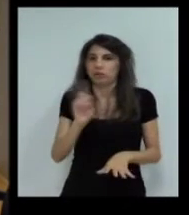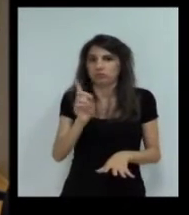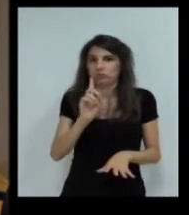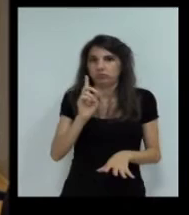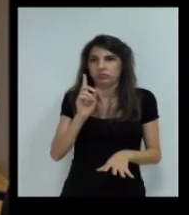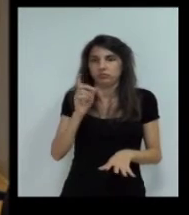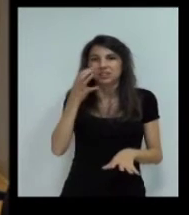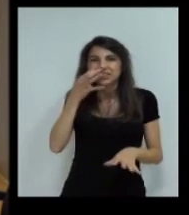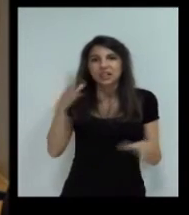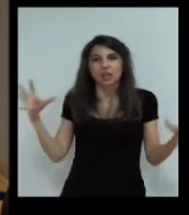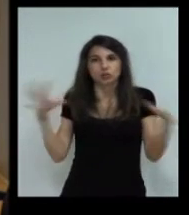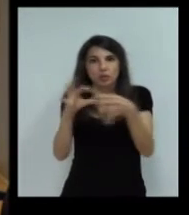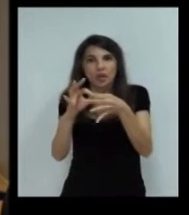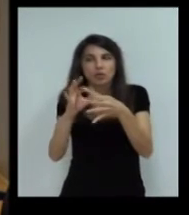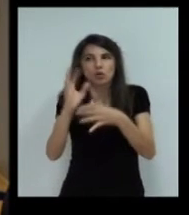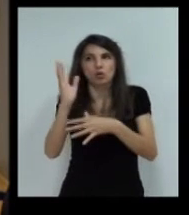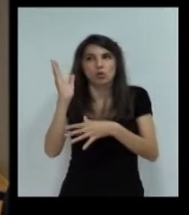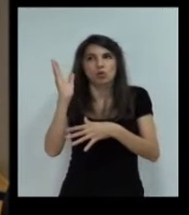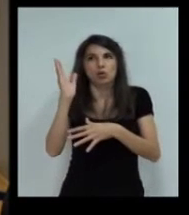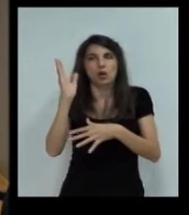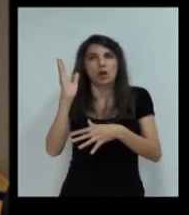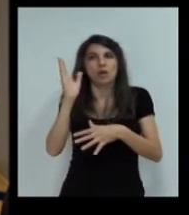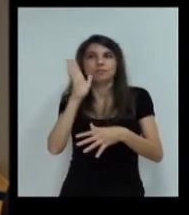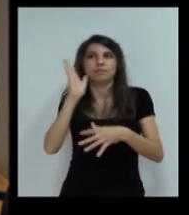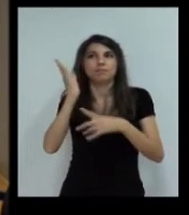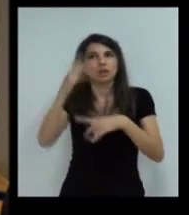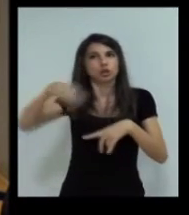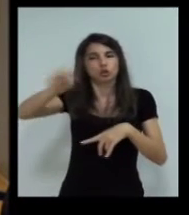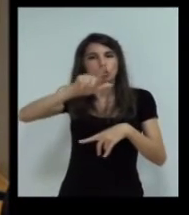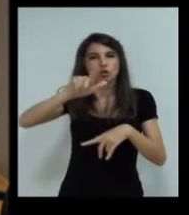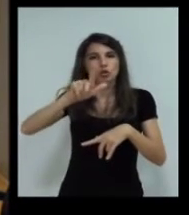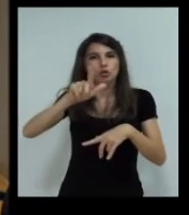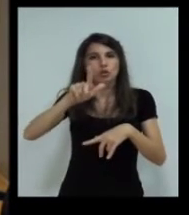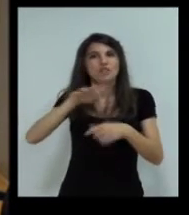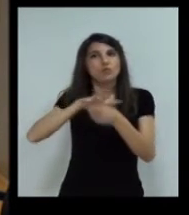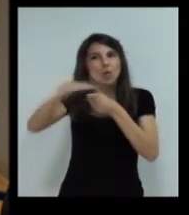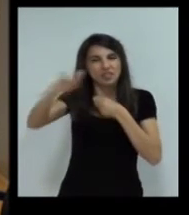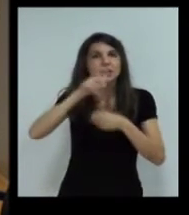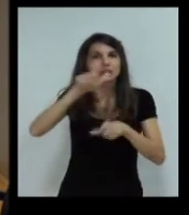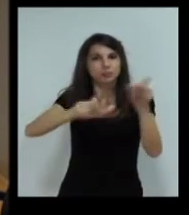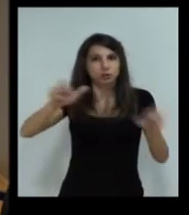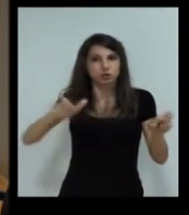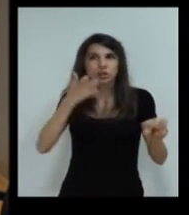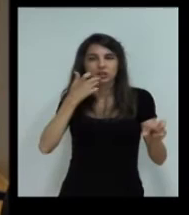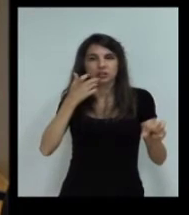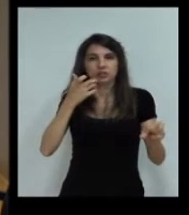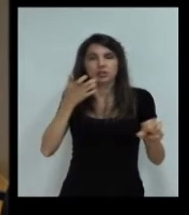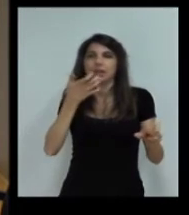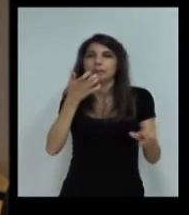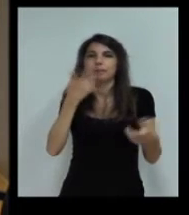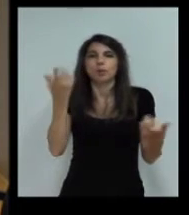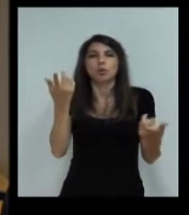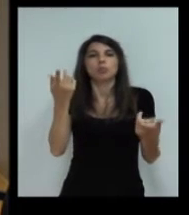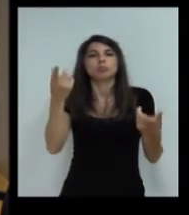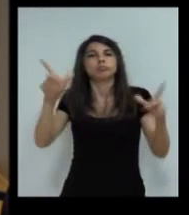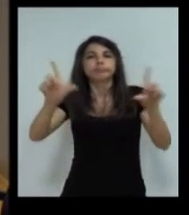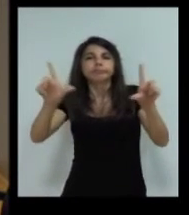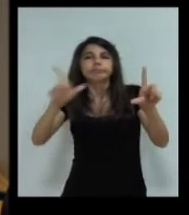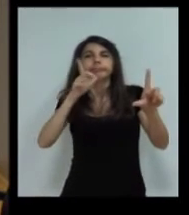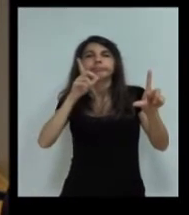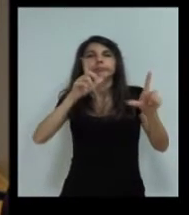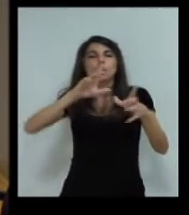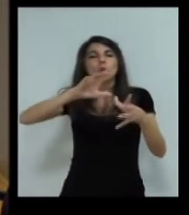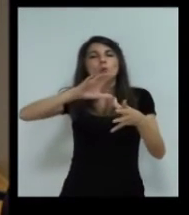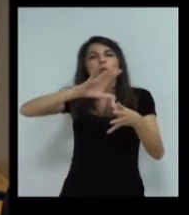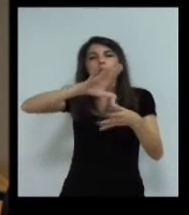las personas, ¿no? A la escucha activa, no al hecho de que haya una caja dando vueltas un informe,